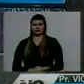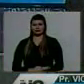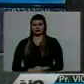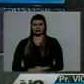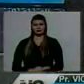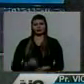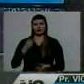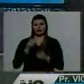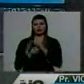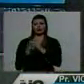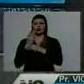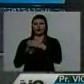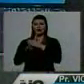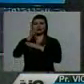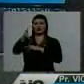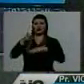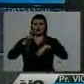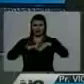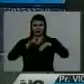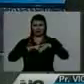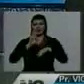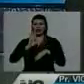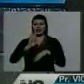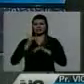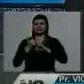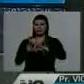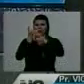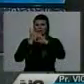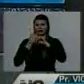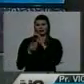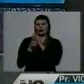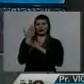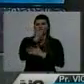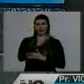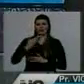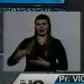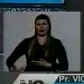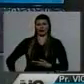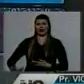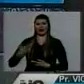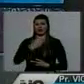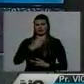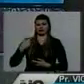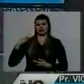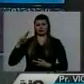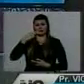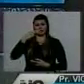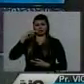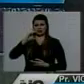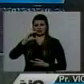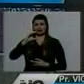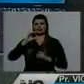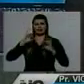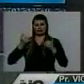Un nuevo rumbo para el Paraguay. Esta es la promesa del nuevo presidente del Paraguay, el señor Horacio Cartes.